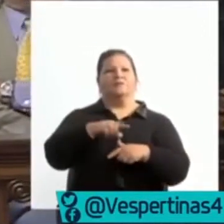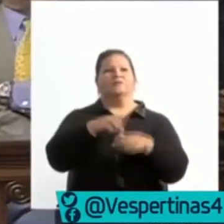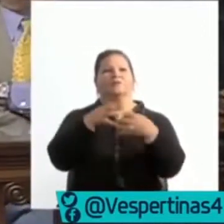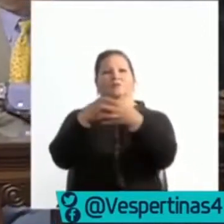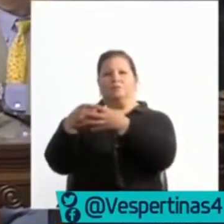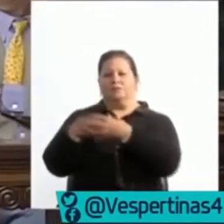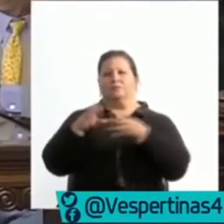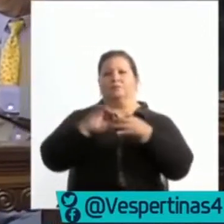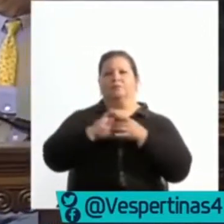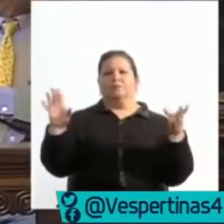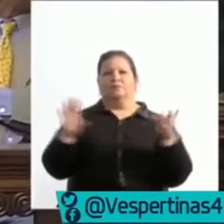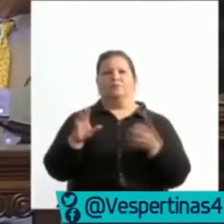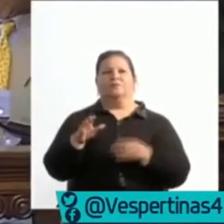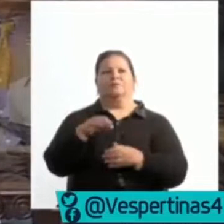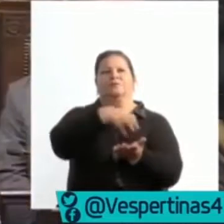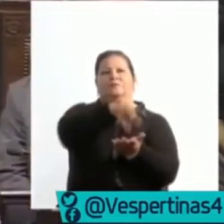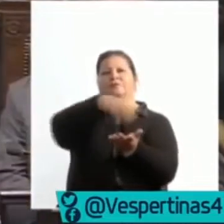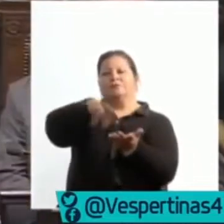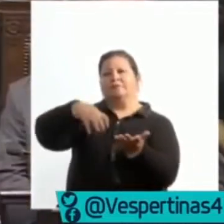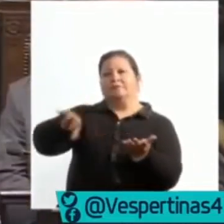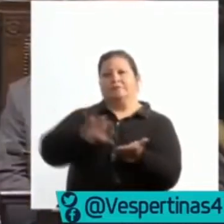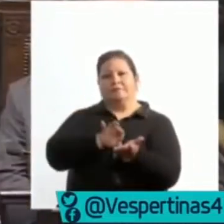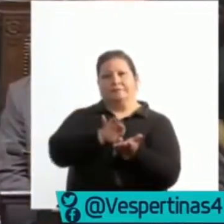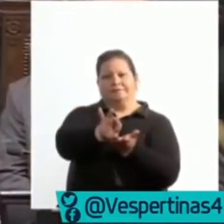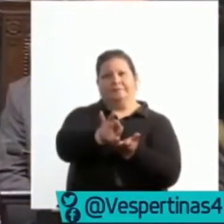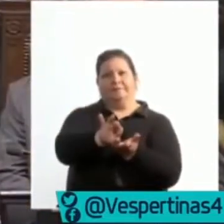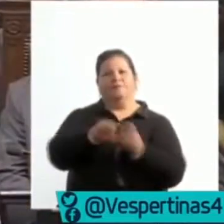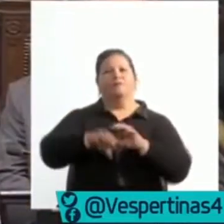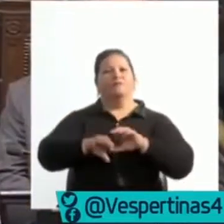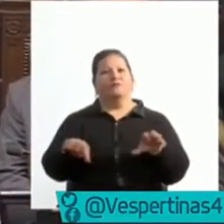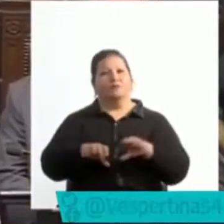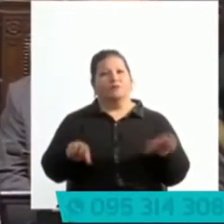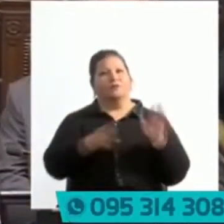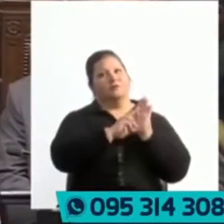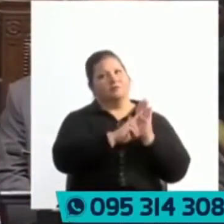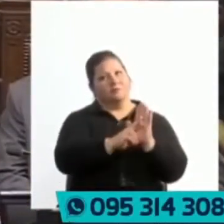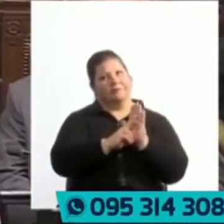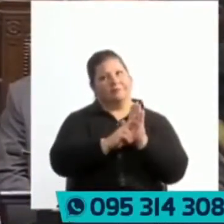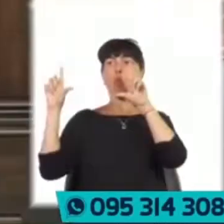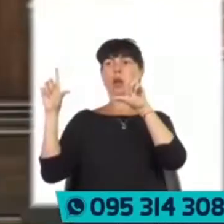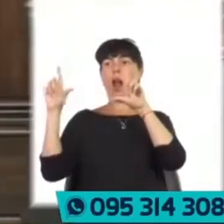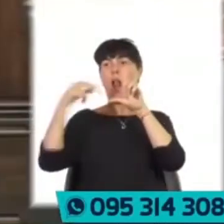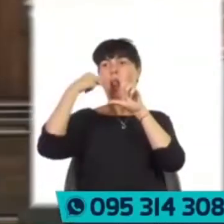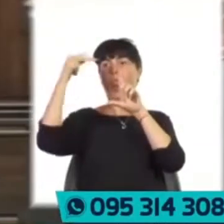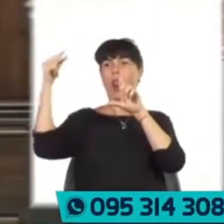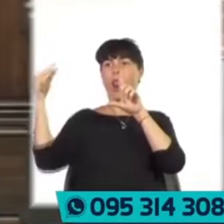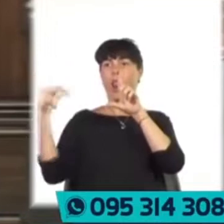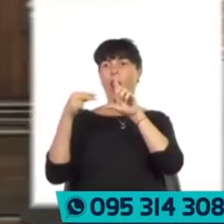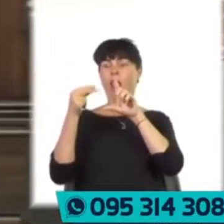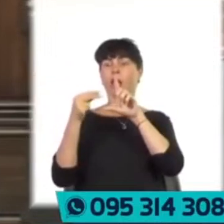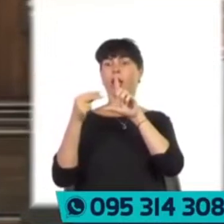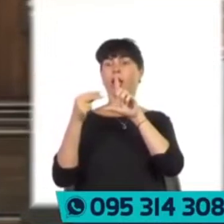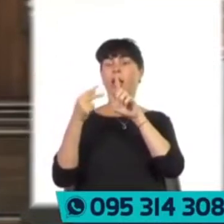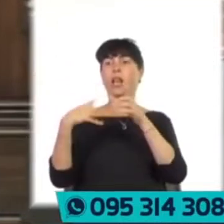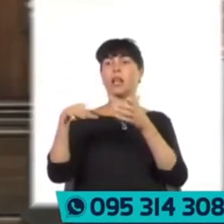en transformación, no son inamovibles, pero justamente en este momento y en esta circunstancia que queremos destacar, si lo permiten, ¿cómo no